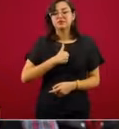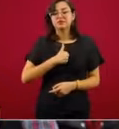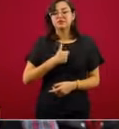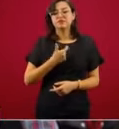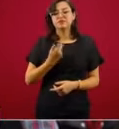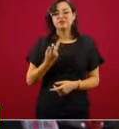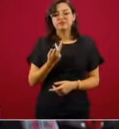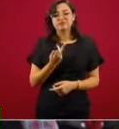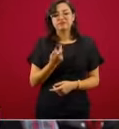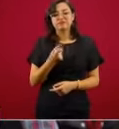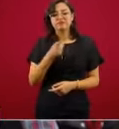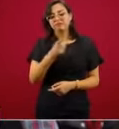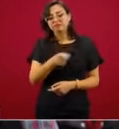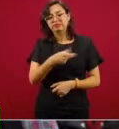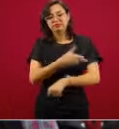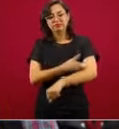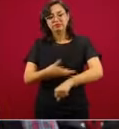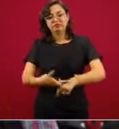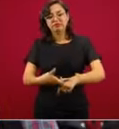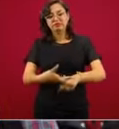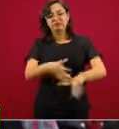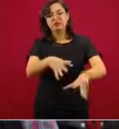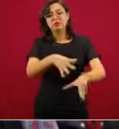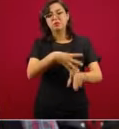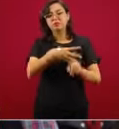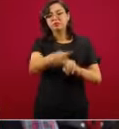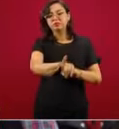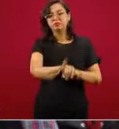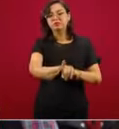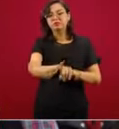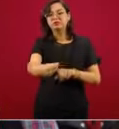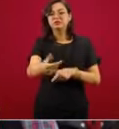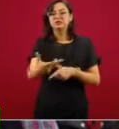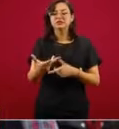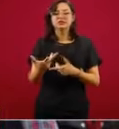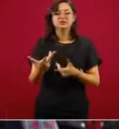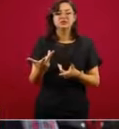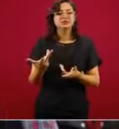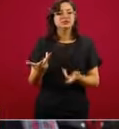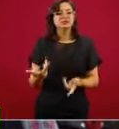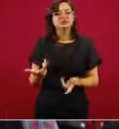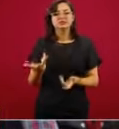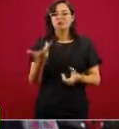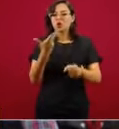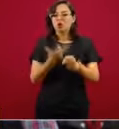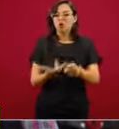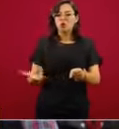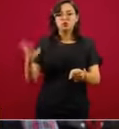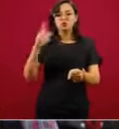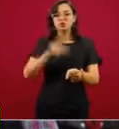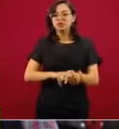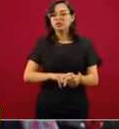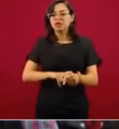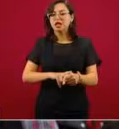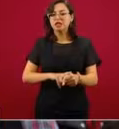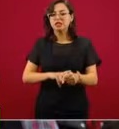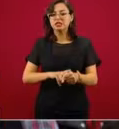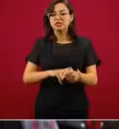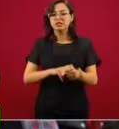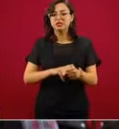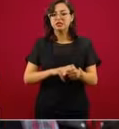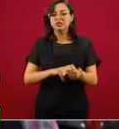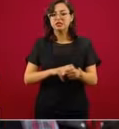caiga en este contagio, hay muchas críticas. Al llegar al hospital no se encuentran con los